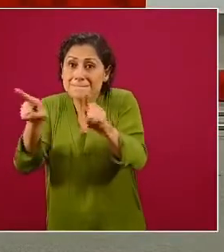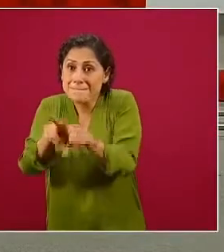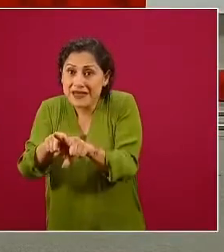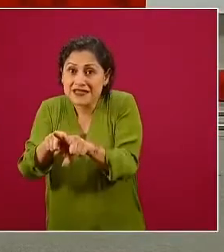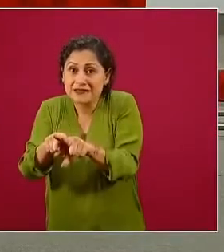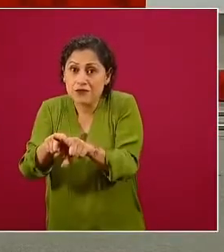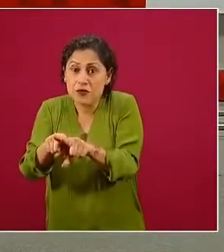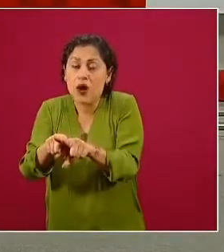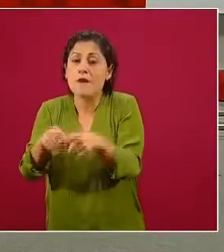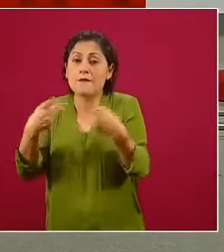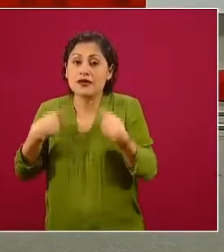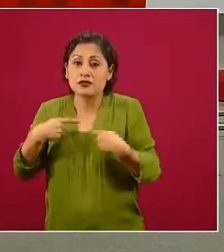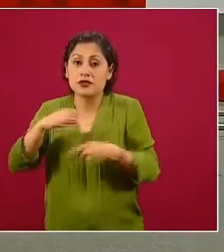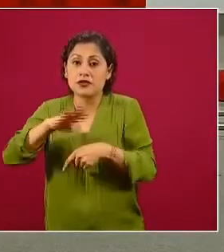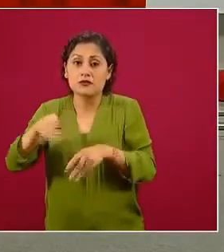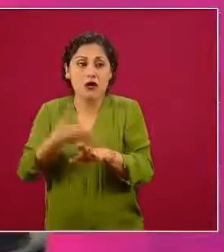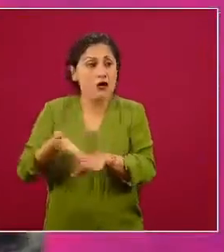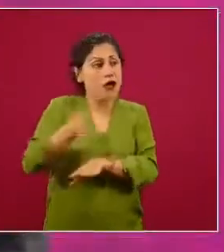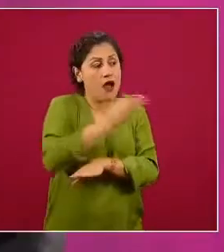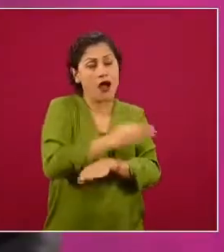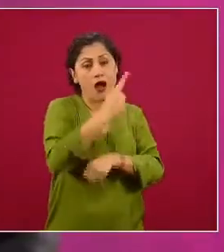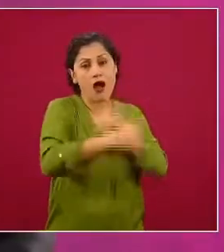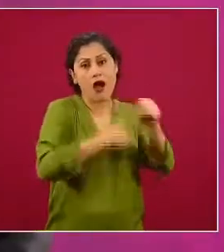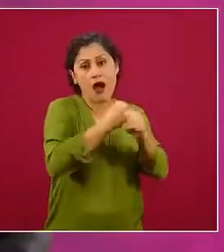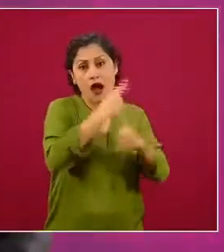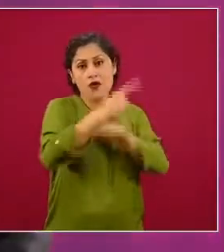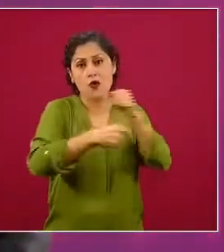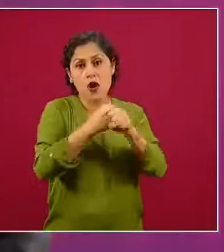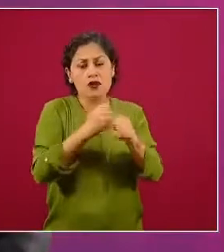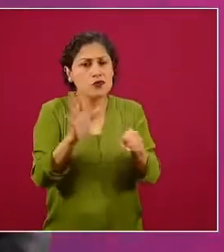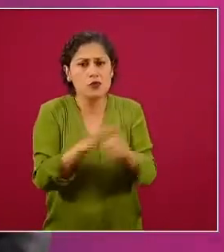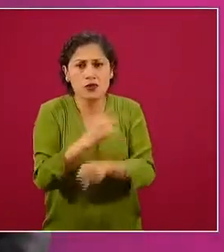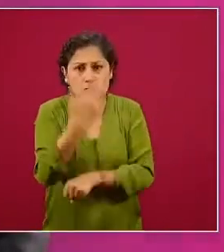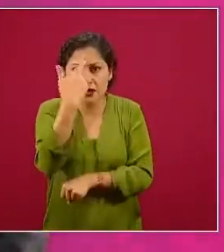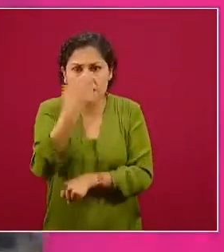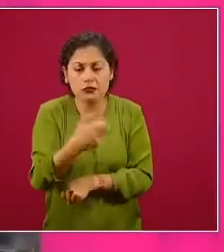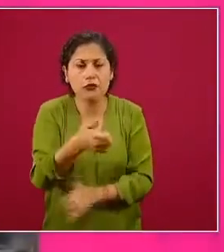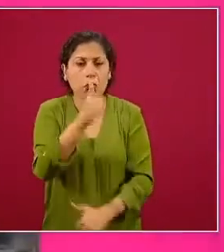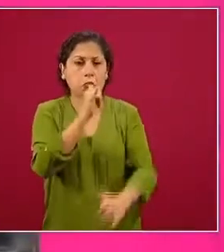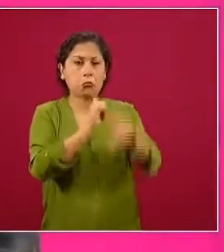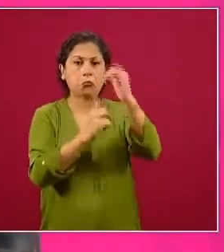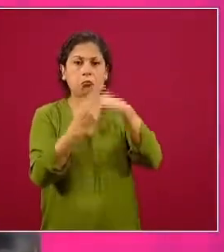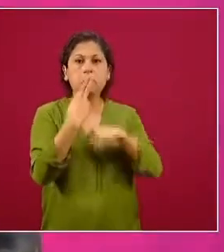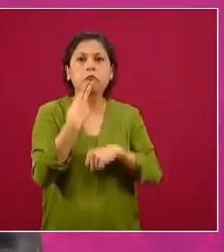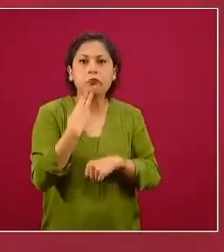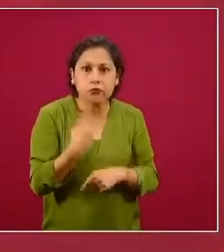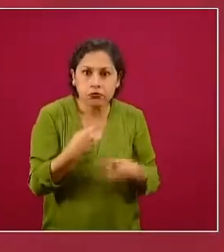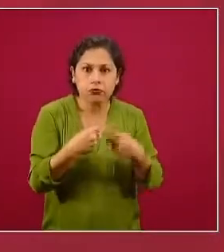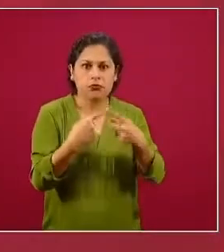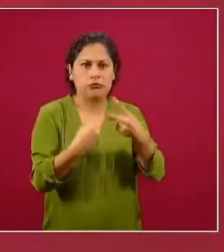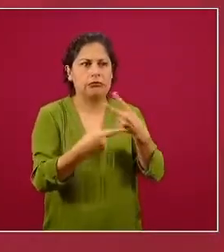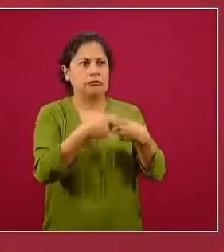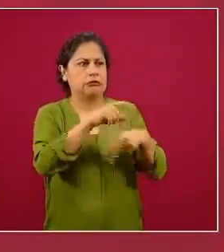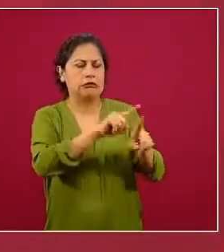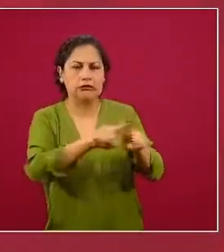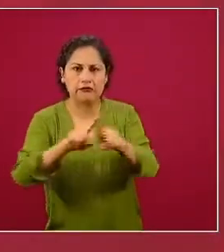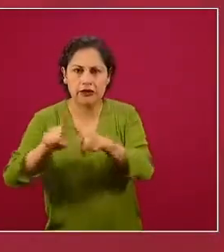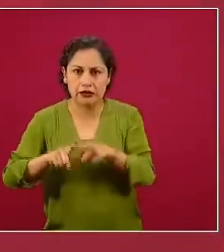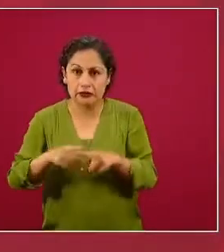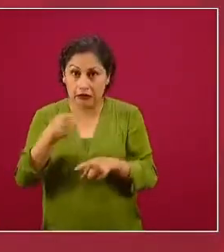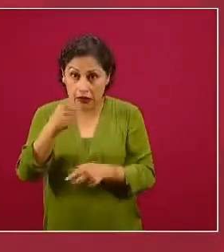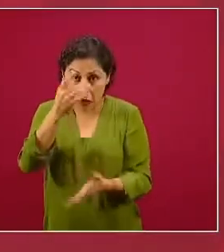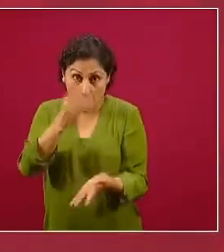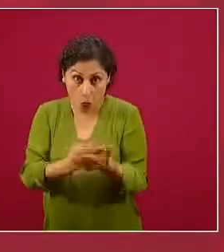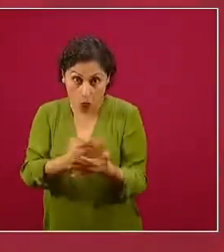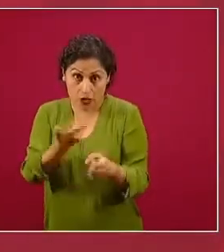consumo de bebidas azucaradas. Y eso es solo las bebidas azucaradas. Todo lo demás, la comida